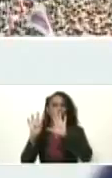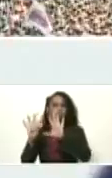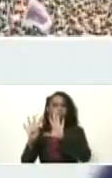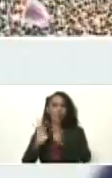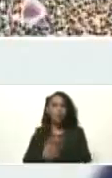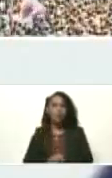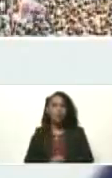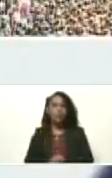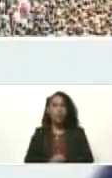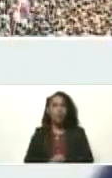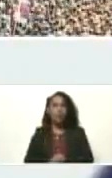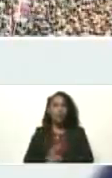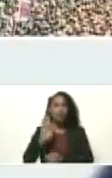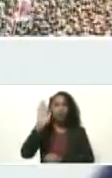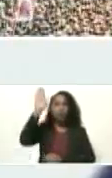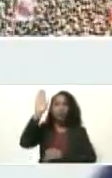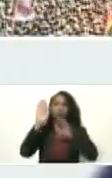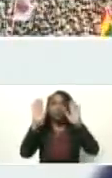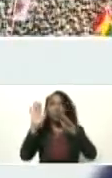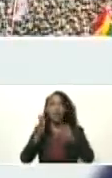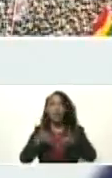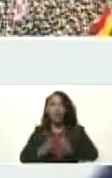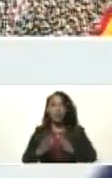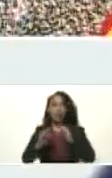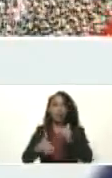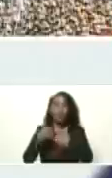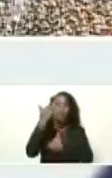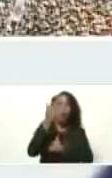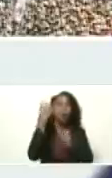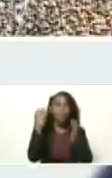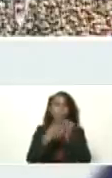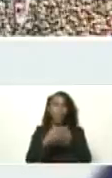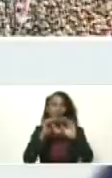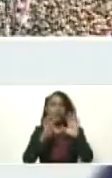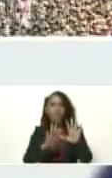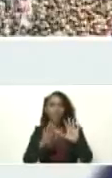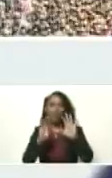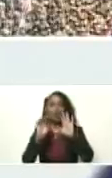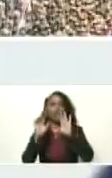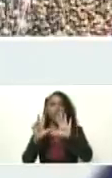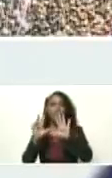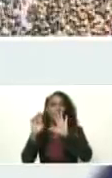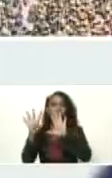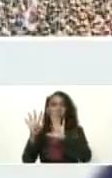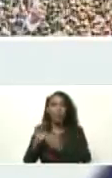1989. Levanten las manos los que nacieron después de 1989.